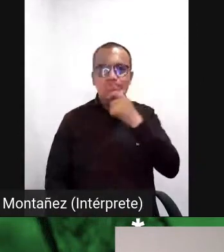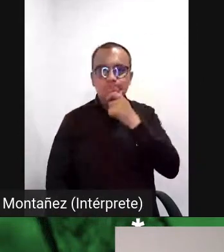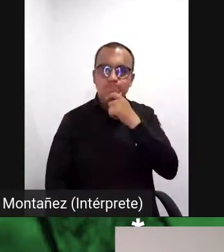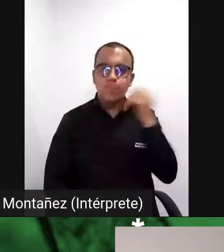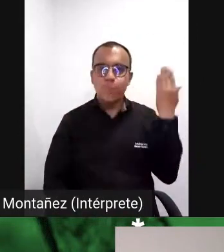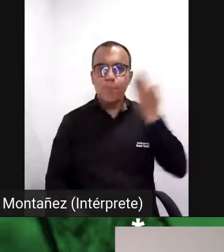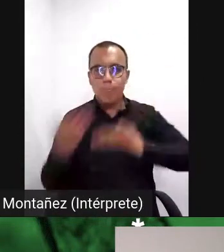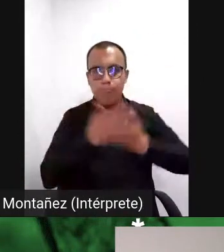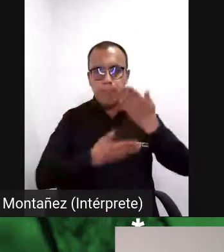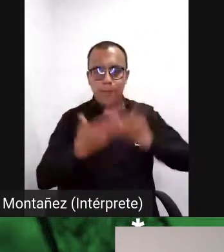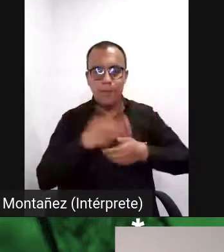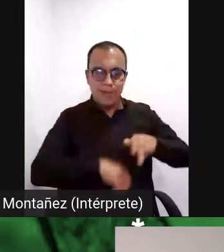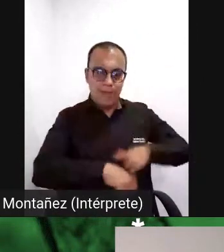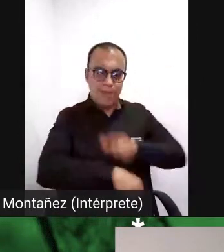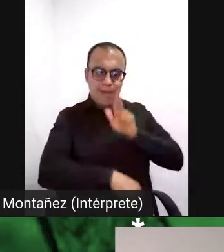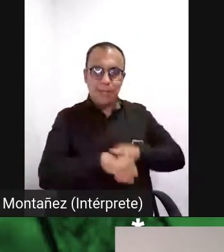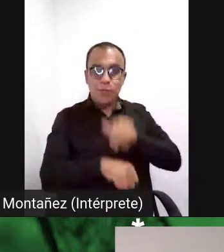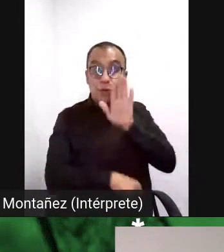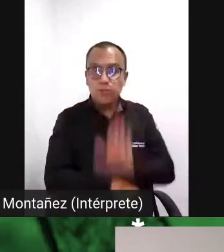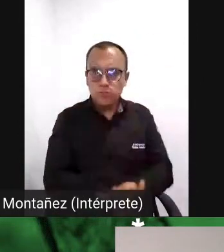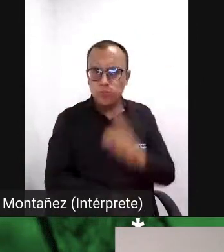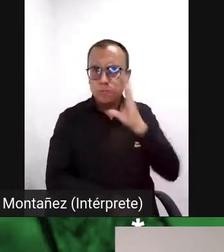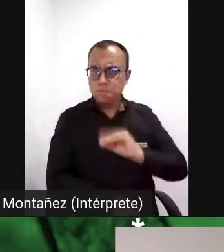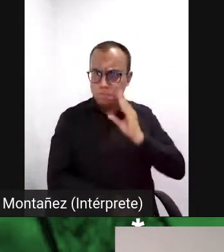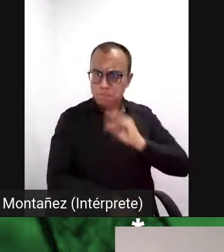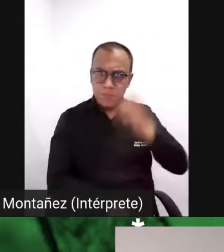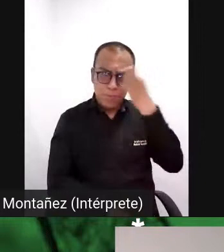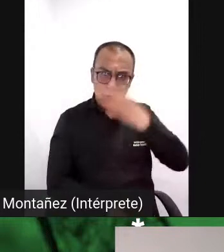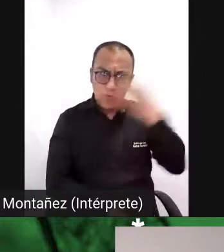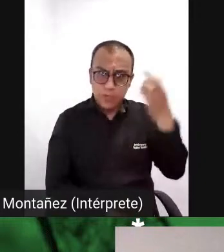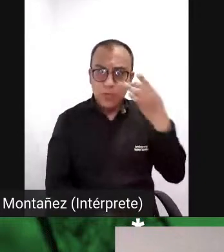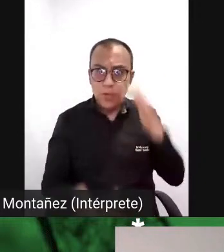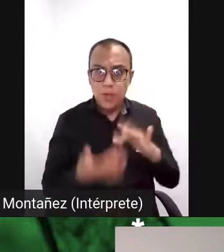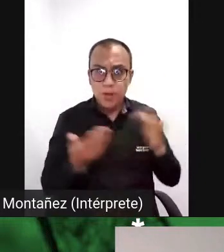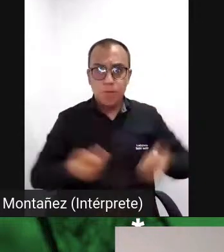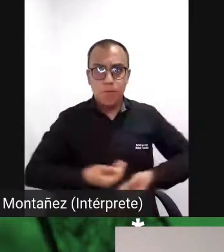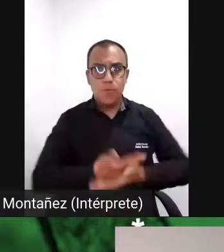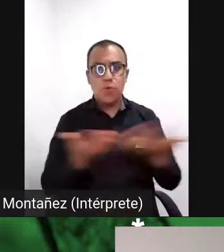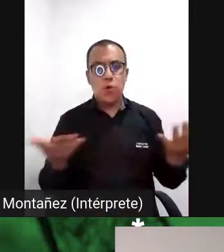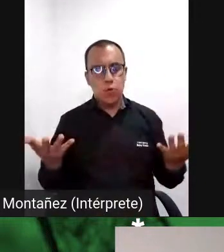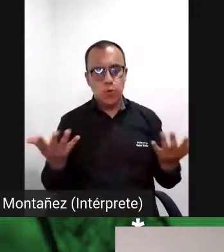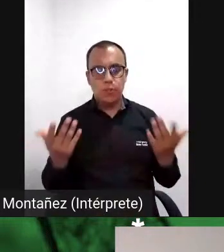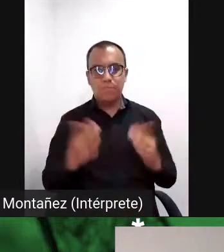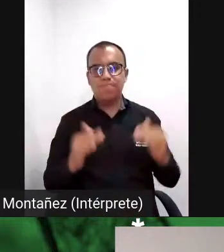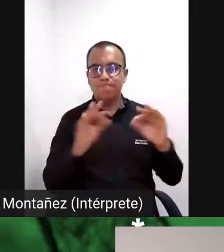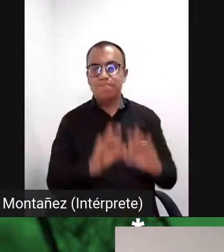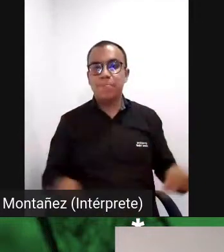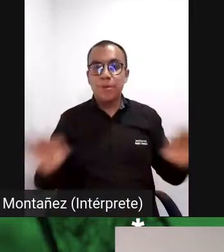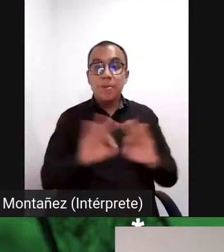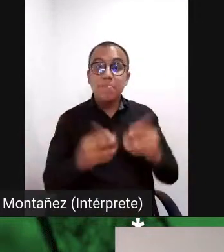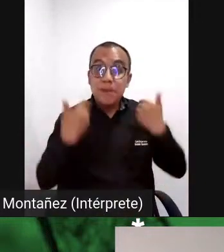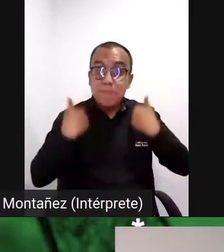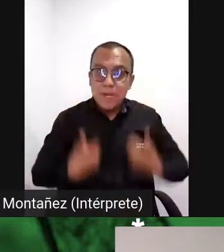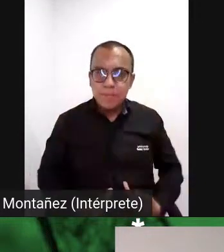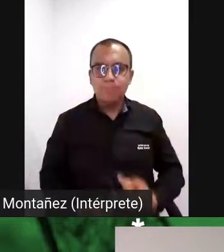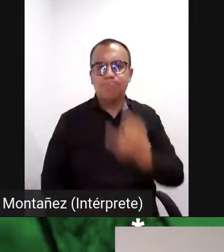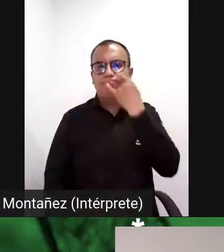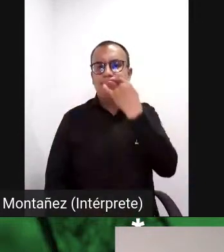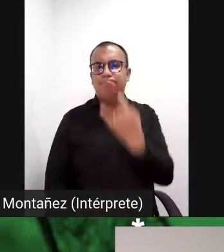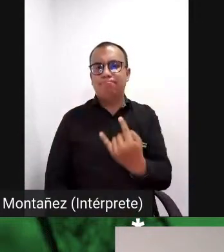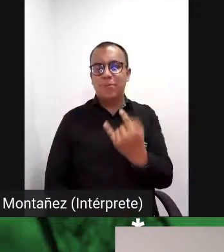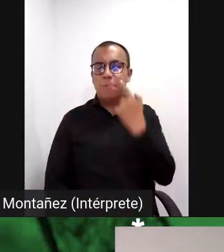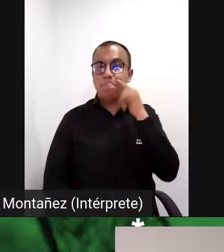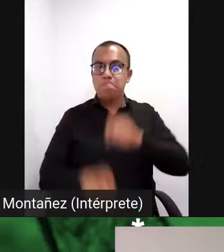Y pues que en la naturaleza están y los expertos y los científicos pues podrán ahondar muchísimo más en ello, pero para mí eso es muy interesante, como esa